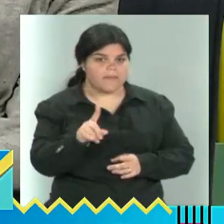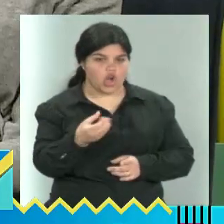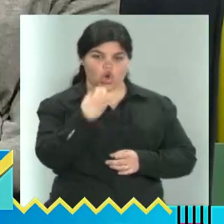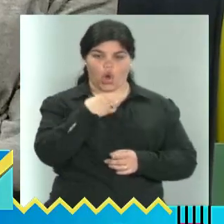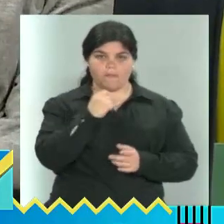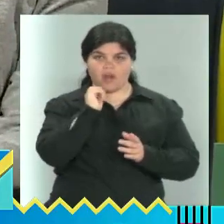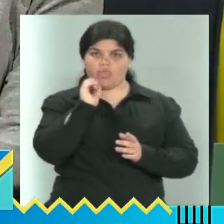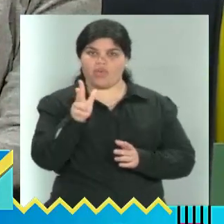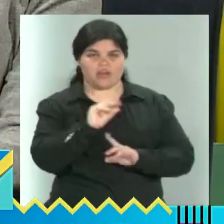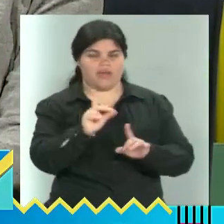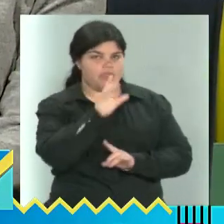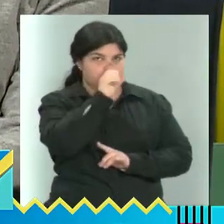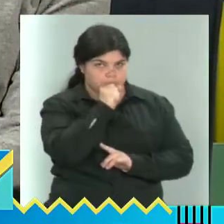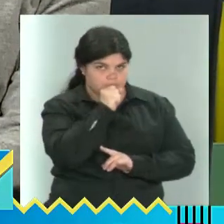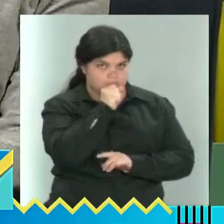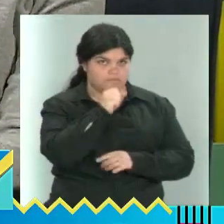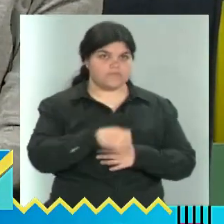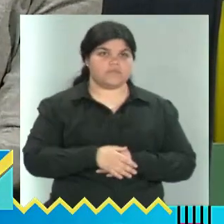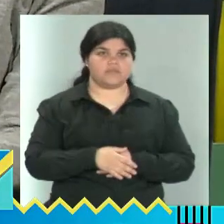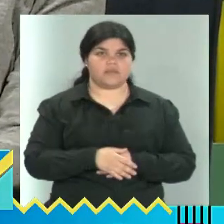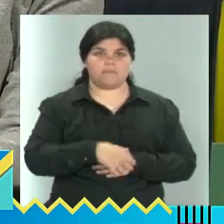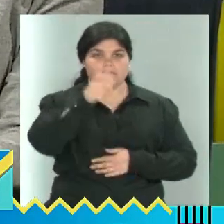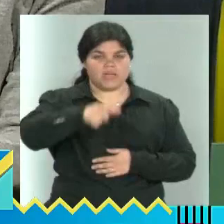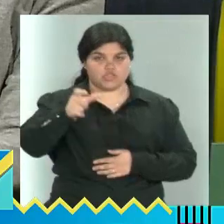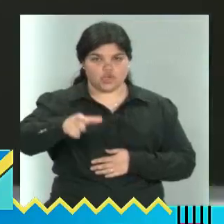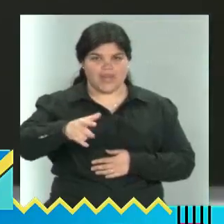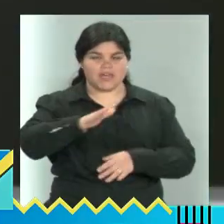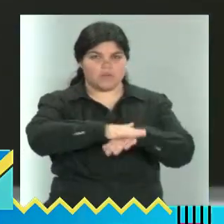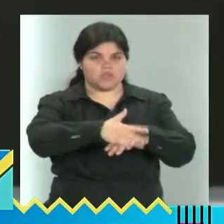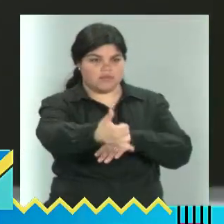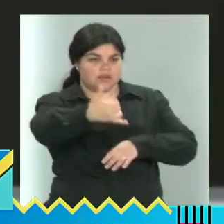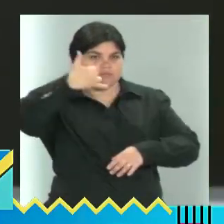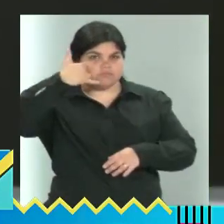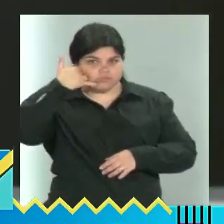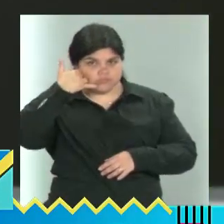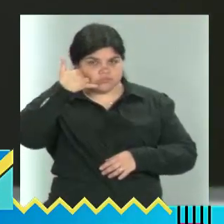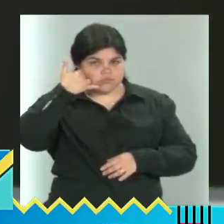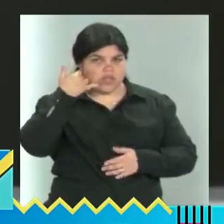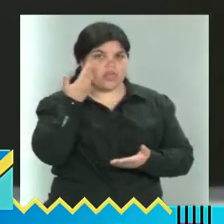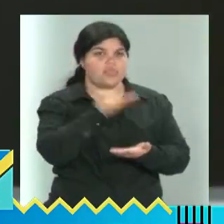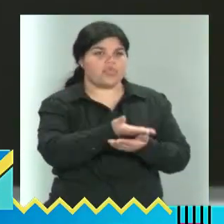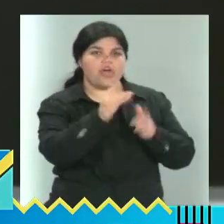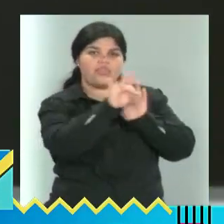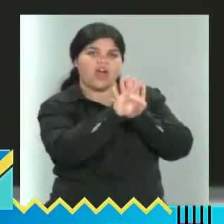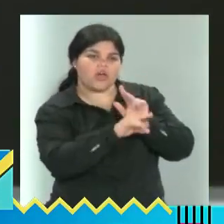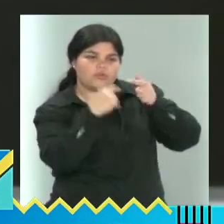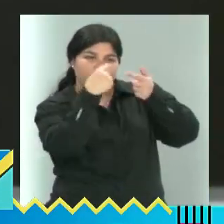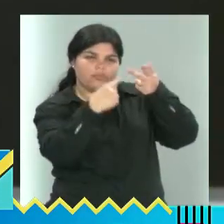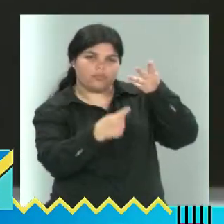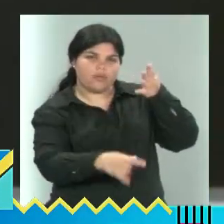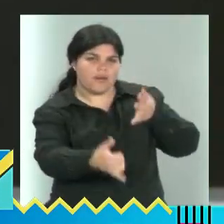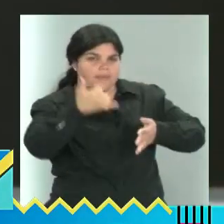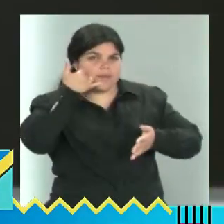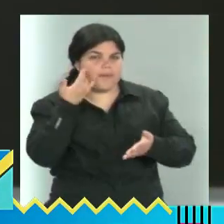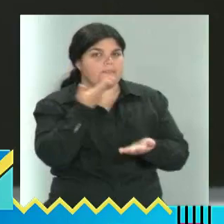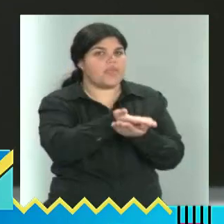piden muchos datos, por supuesto la profesional que atiende este llamado pide muchos datos para poder brindar un marco